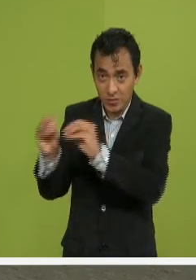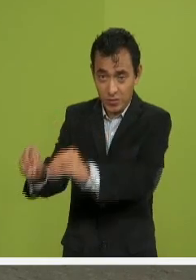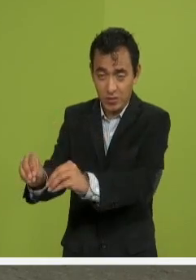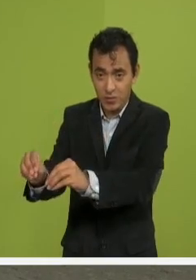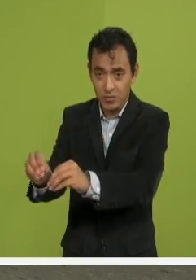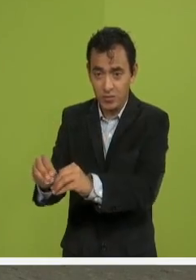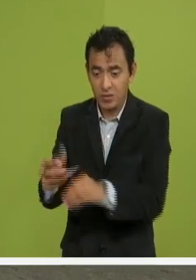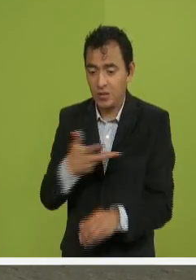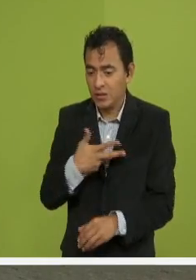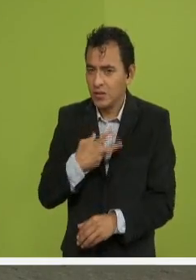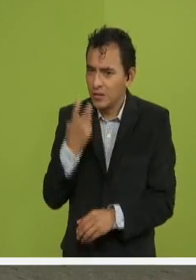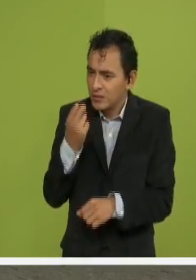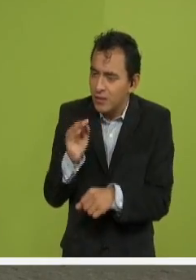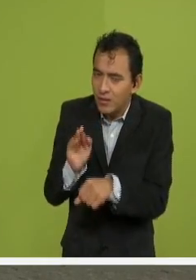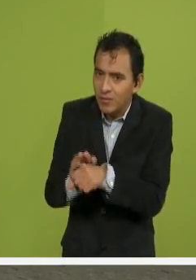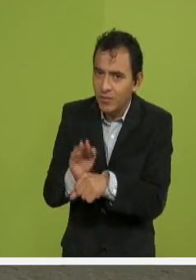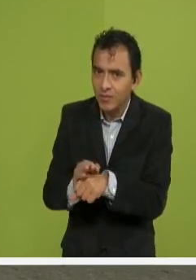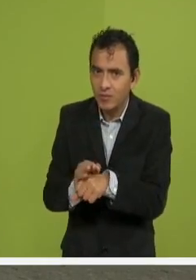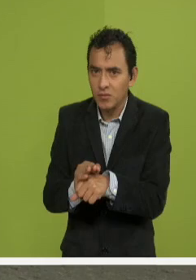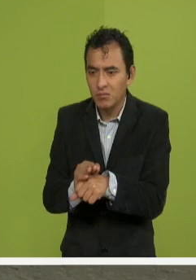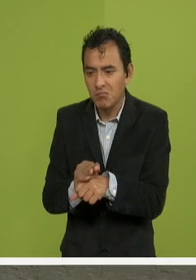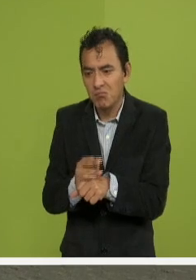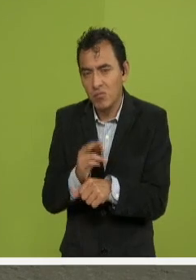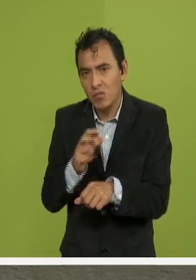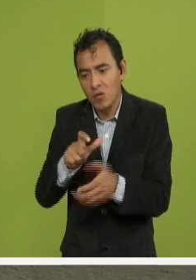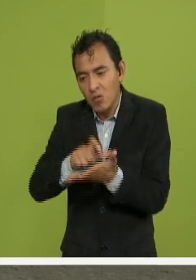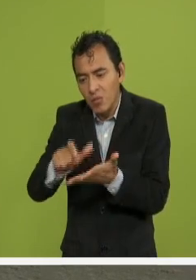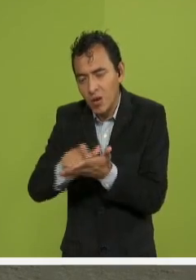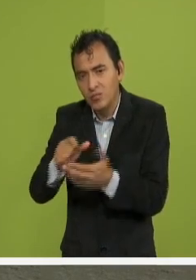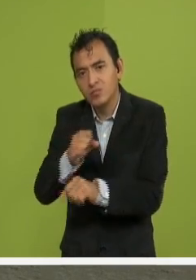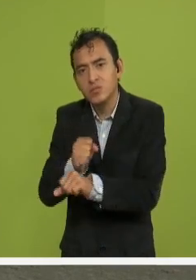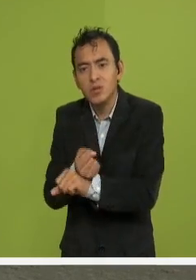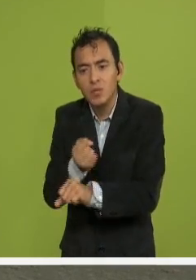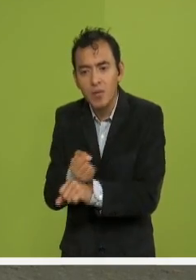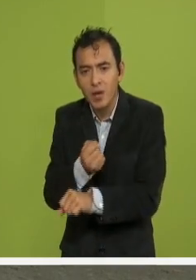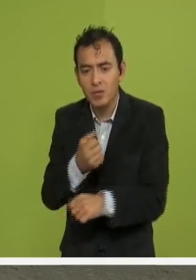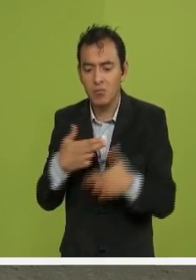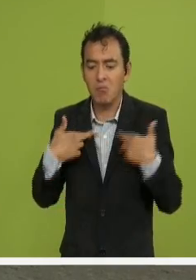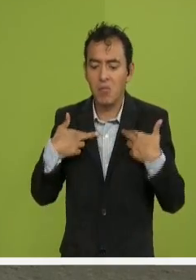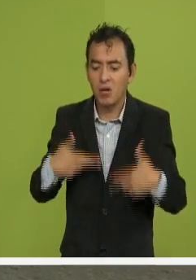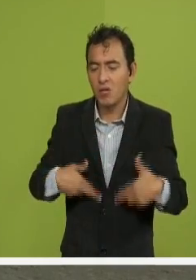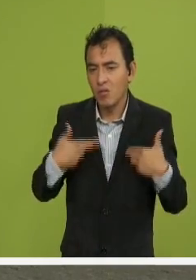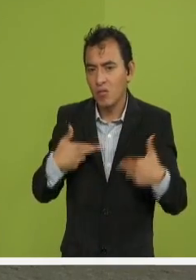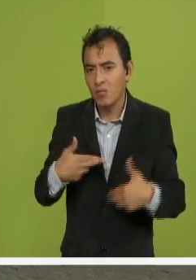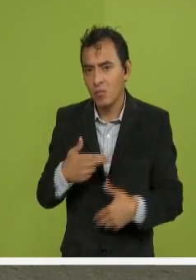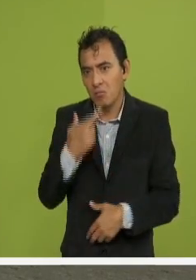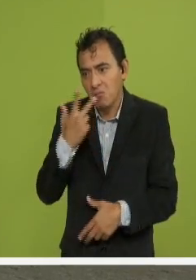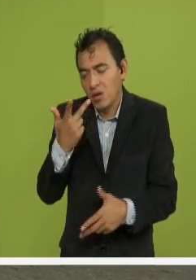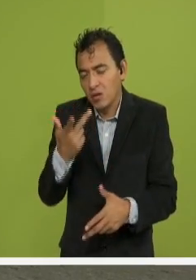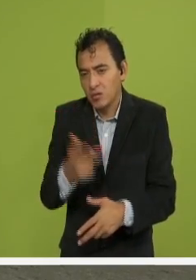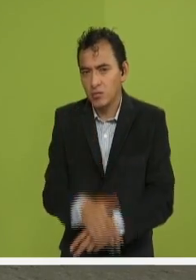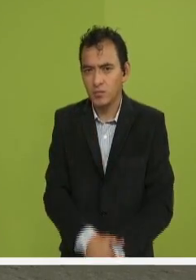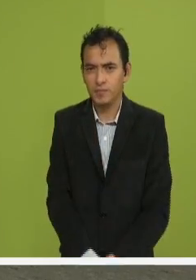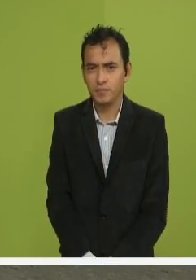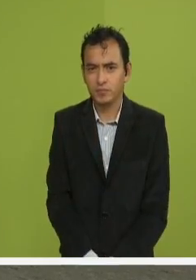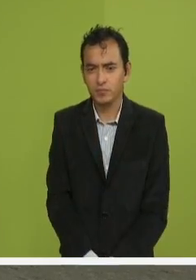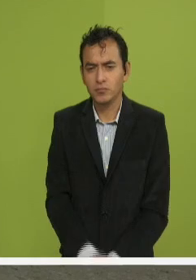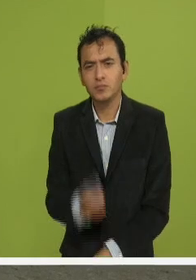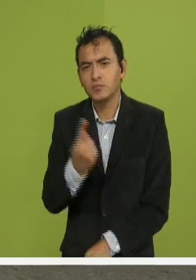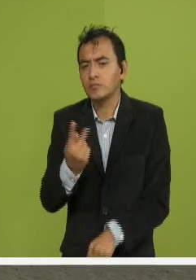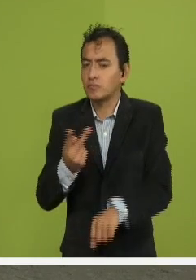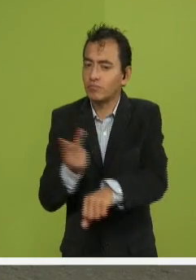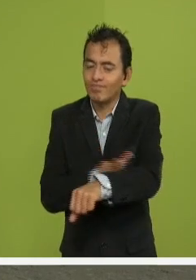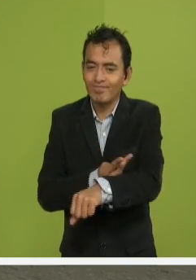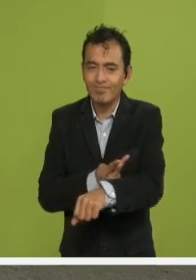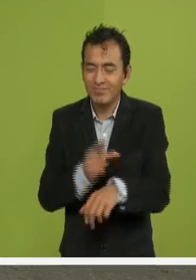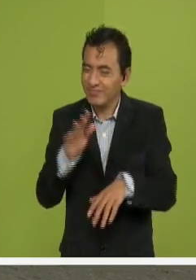mejor un par de zapatos mejores o un par de ropa mejor. Y lo que sucede, una práctica muy